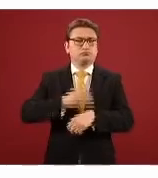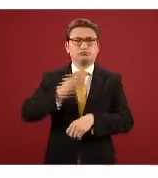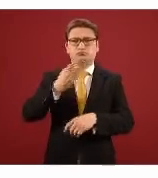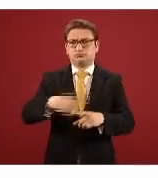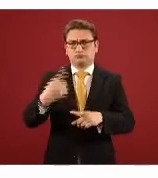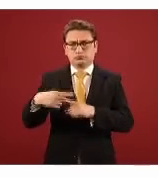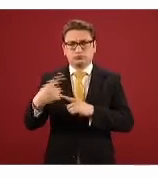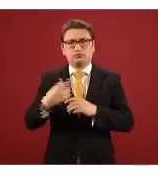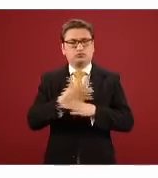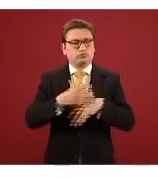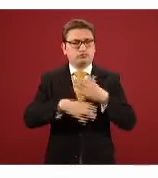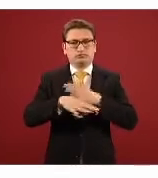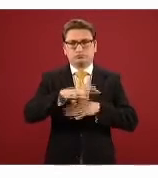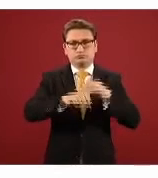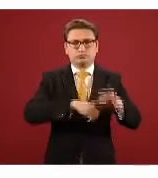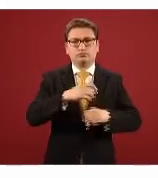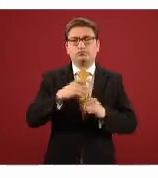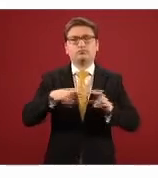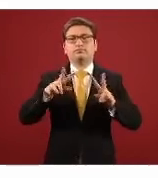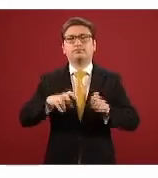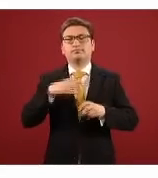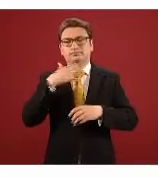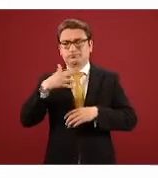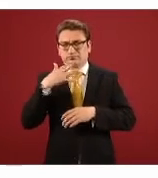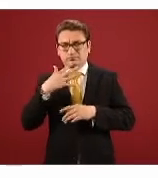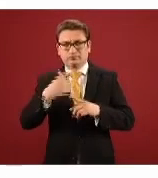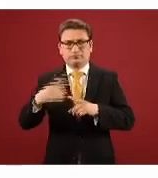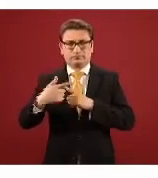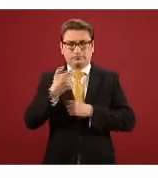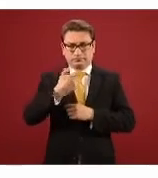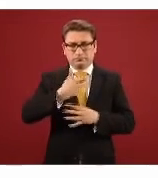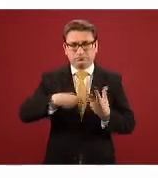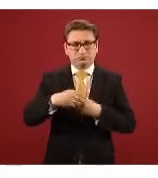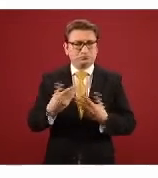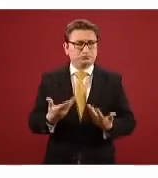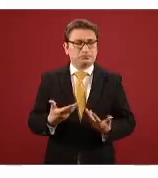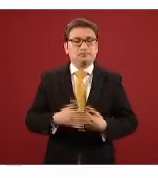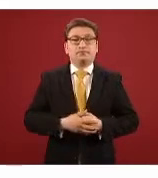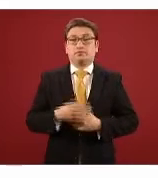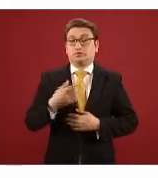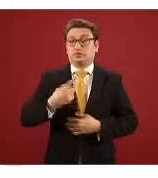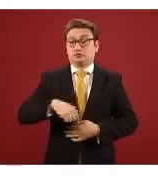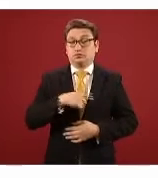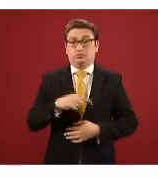instrumentos del delito relacionados con el lavado de dinero. Veíamos una